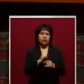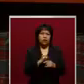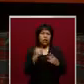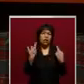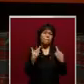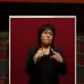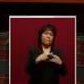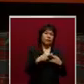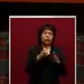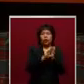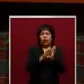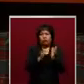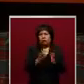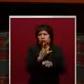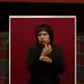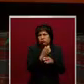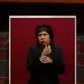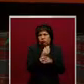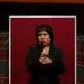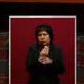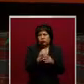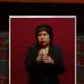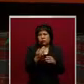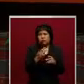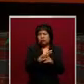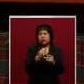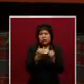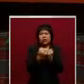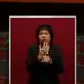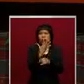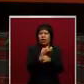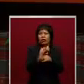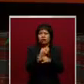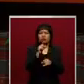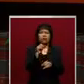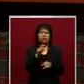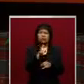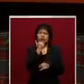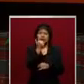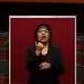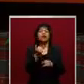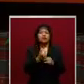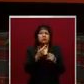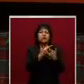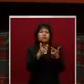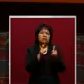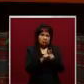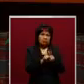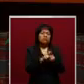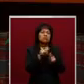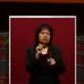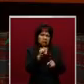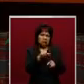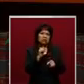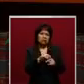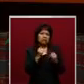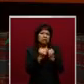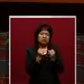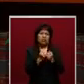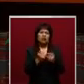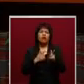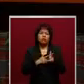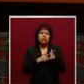El maestro que tuvo un ejemplo, cuarto de primaria, pasa a quinto con esos mismos alumnos. Entonces resolvemos en gran medida el